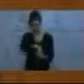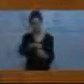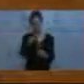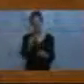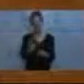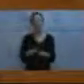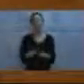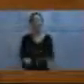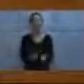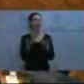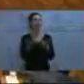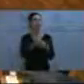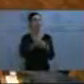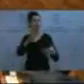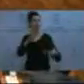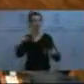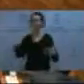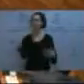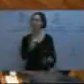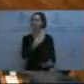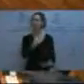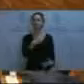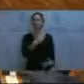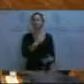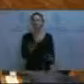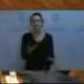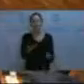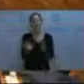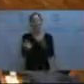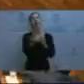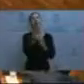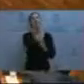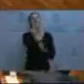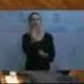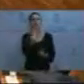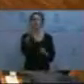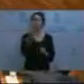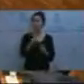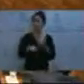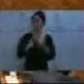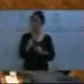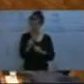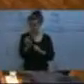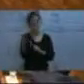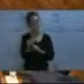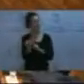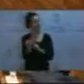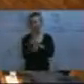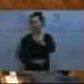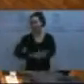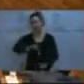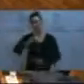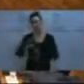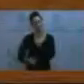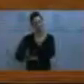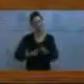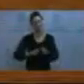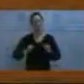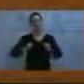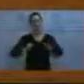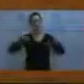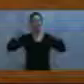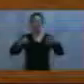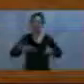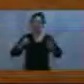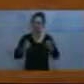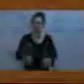ni equidistantes. Está muy bien que hagamos el diagnóstico, pero a renglón seguido, señorías, debemos poner los